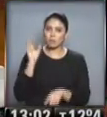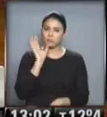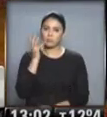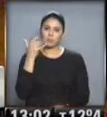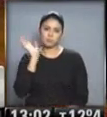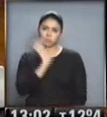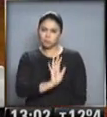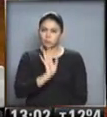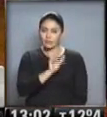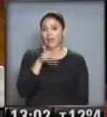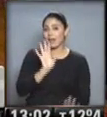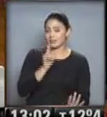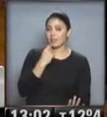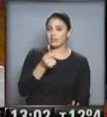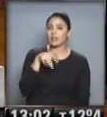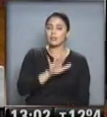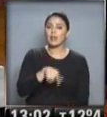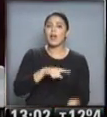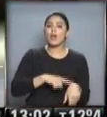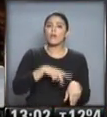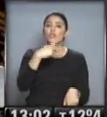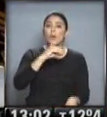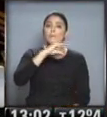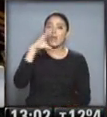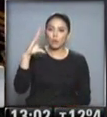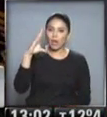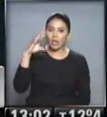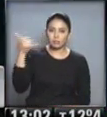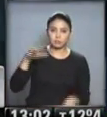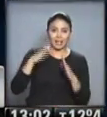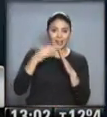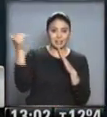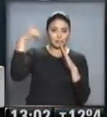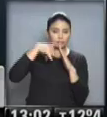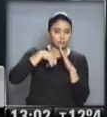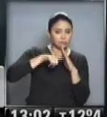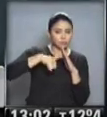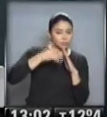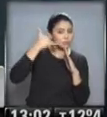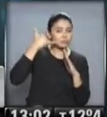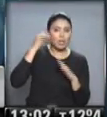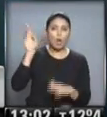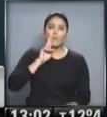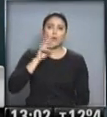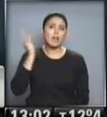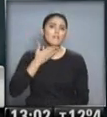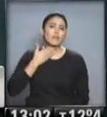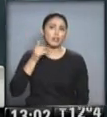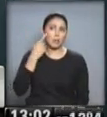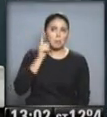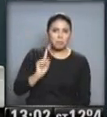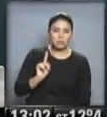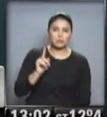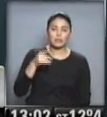esto lo dijo la hermana a las 2 de la madrugada en el teléfono de su casa por parte de una mujer a la que no reconoció y agregó